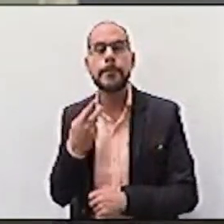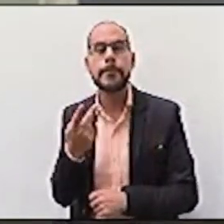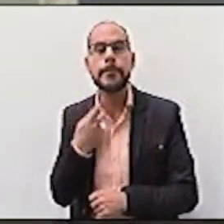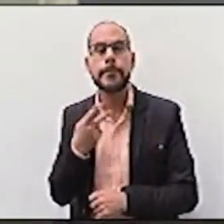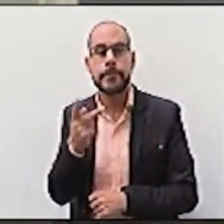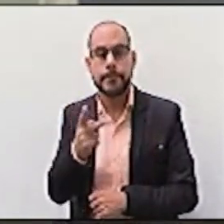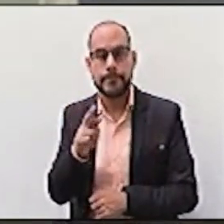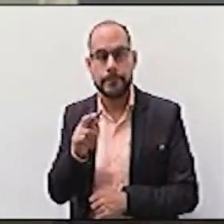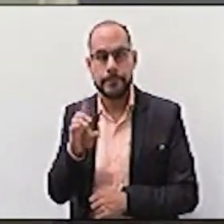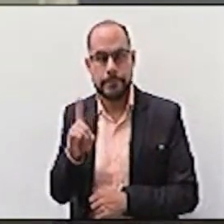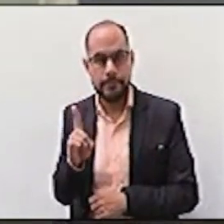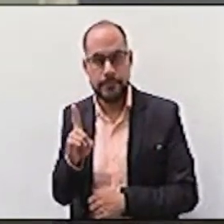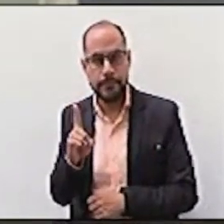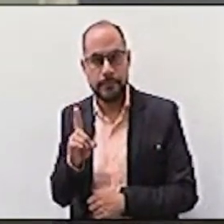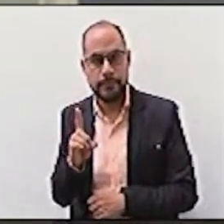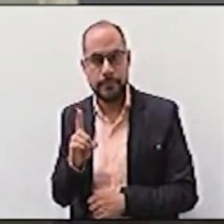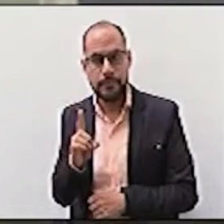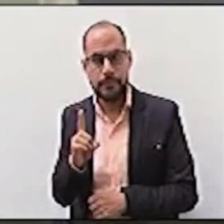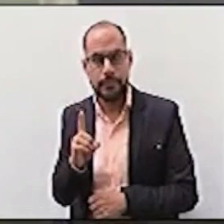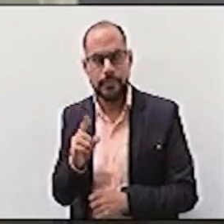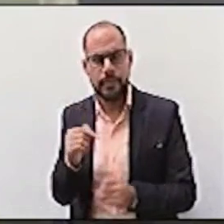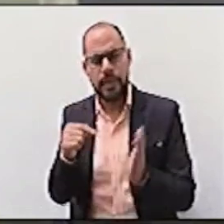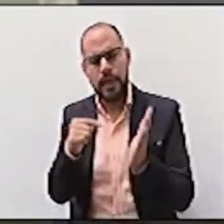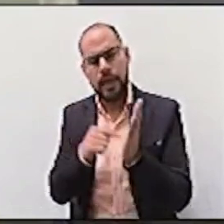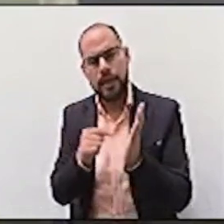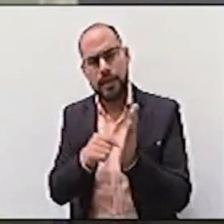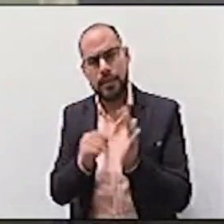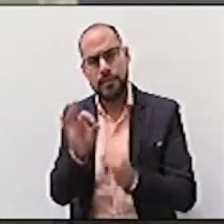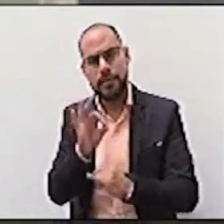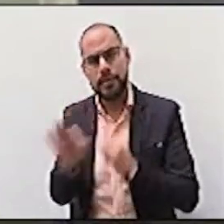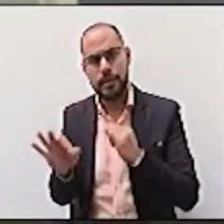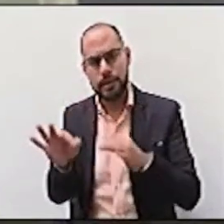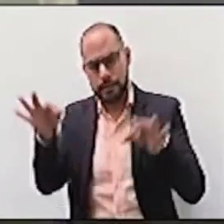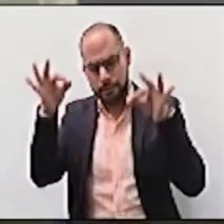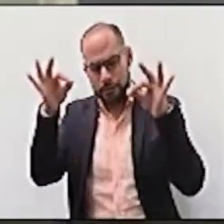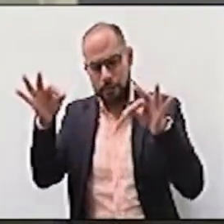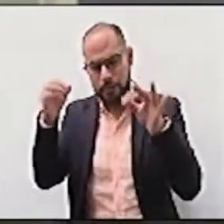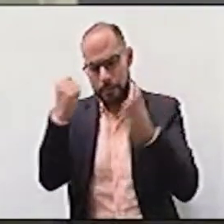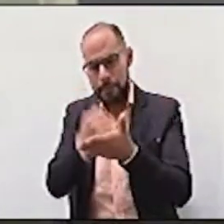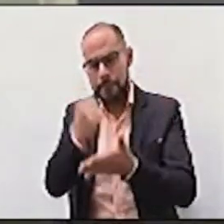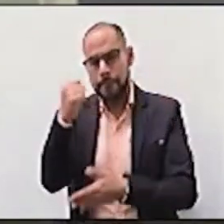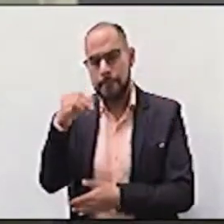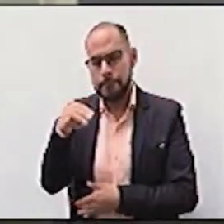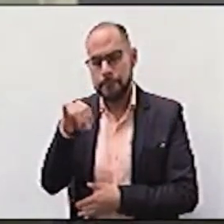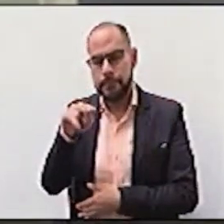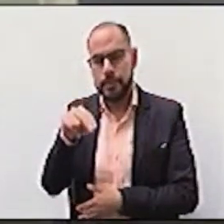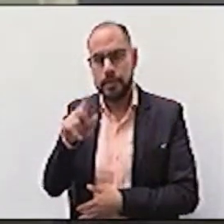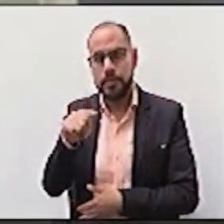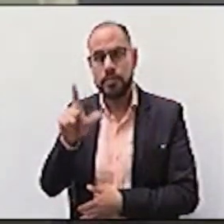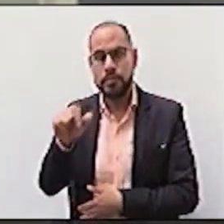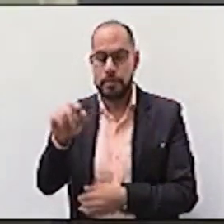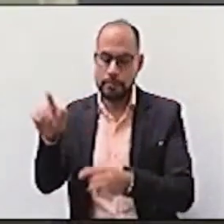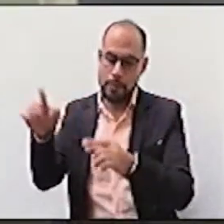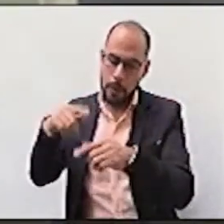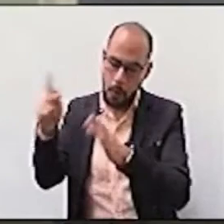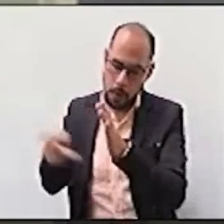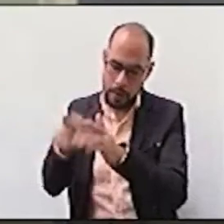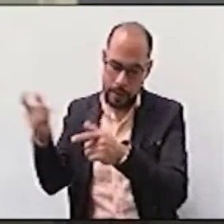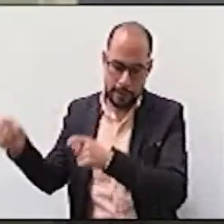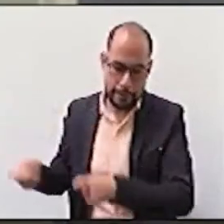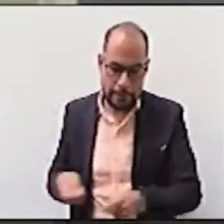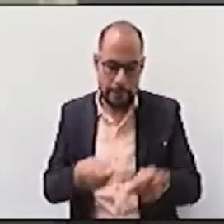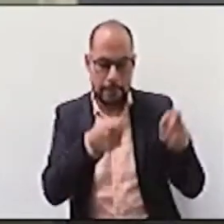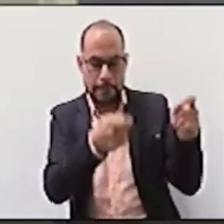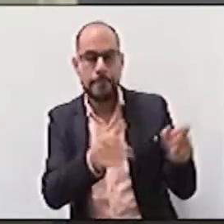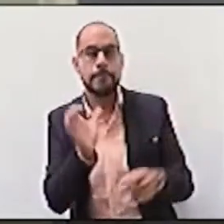del PRD. ¿Qué contiene finalmente la minuta que pasó o regresó a Cámara de Diputados?